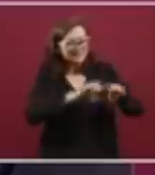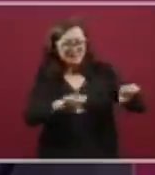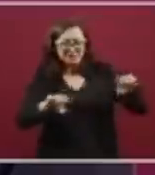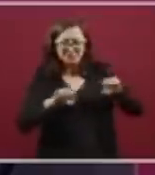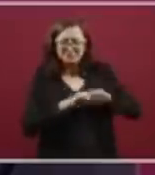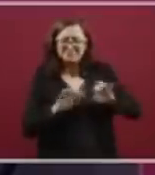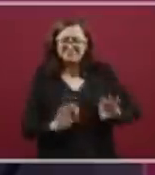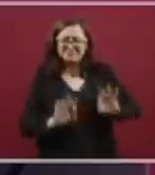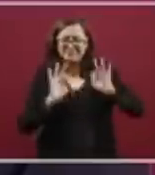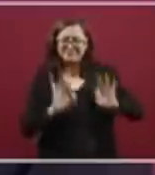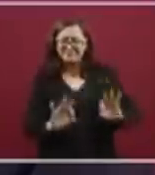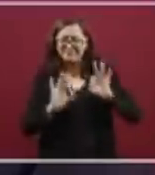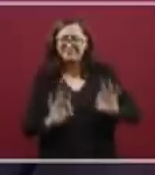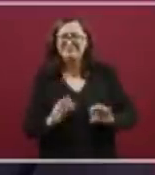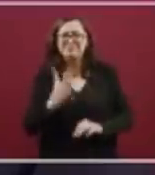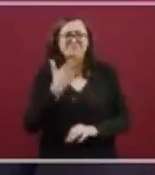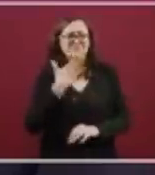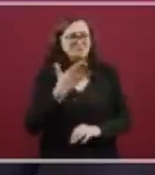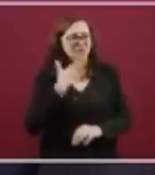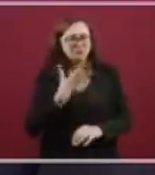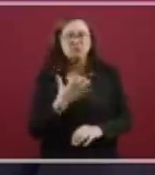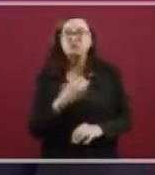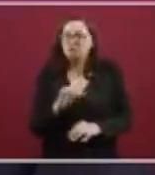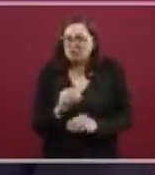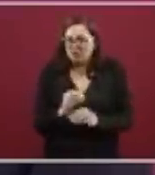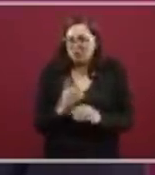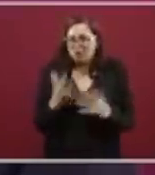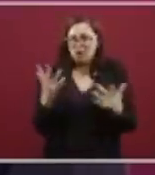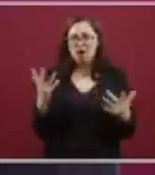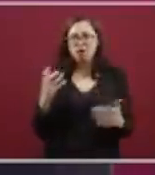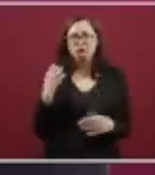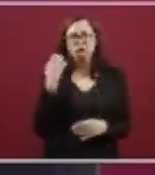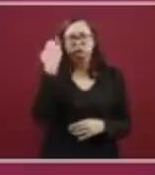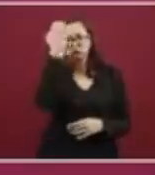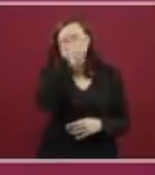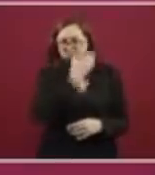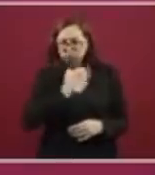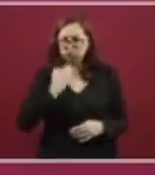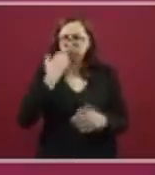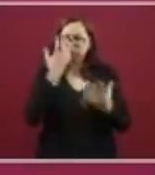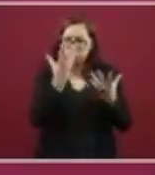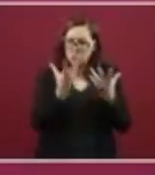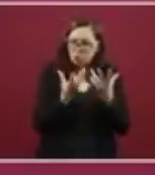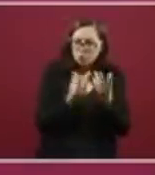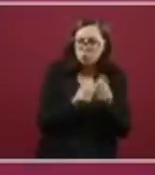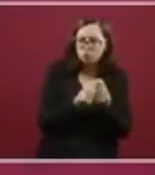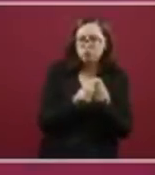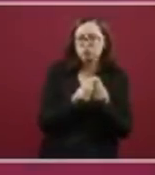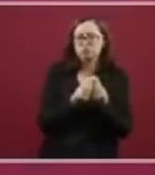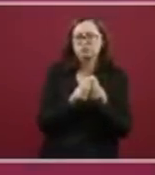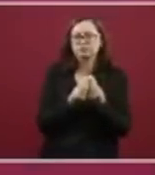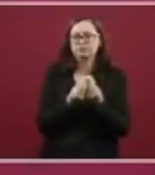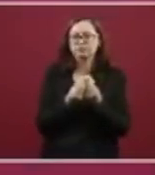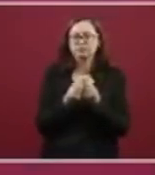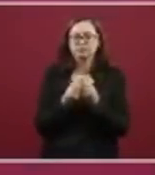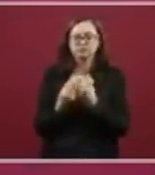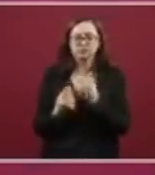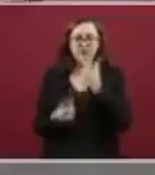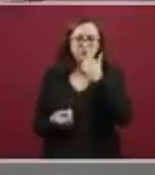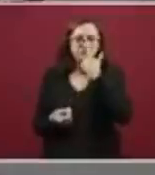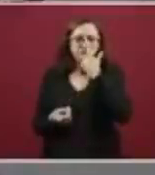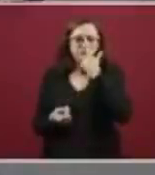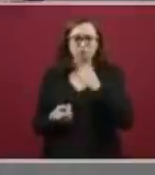está llevando a cabo una evaluación que hacemos conjuntamente. Se